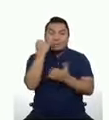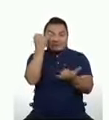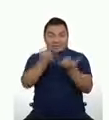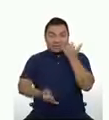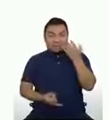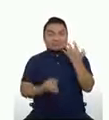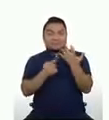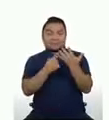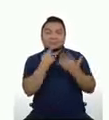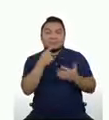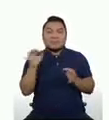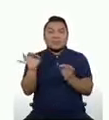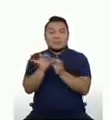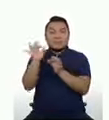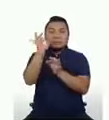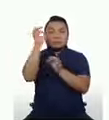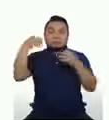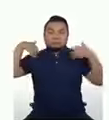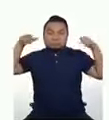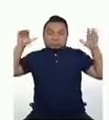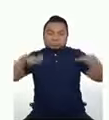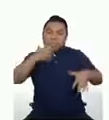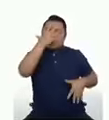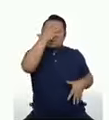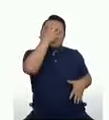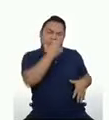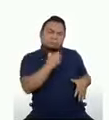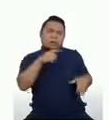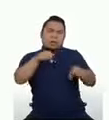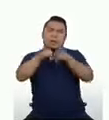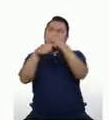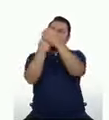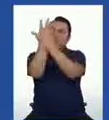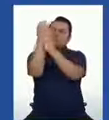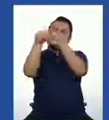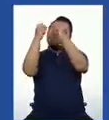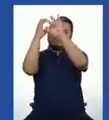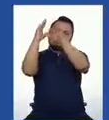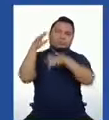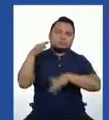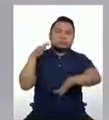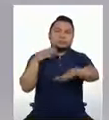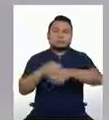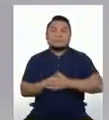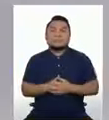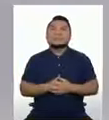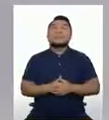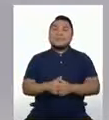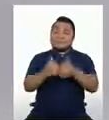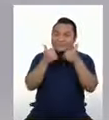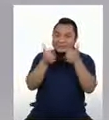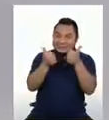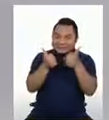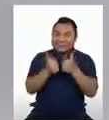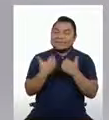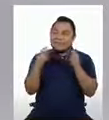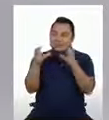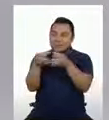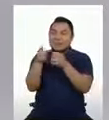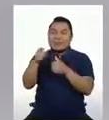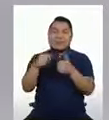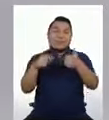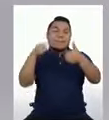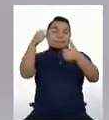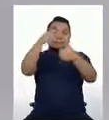finalmente, el espíritu se enoja y rompe el acuario. Ahora las agruparemos. La primera y la segunda